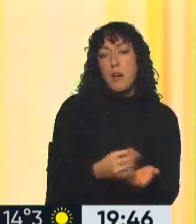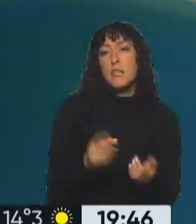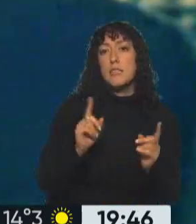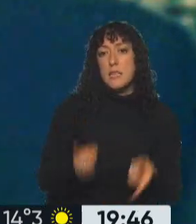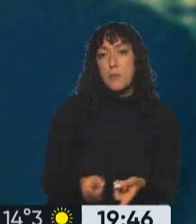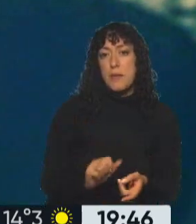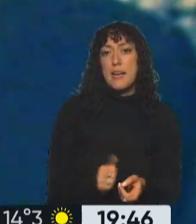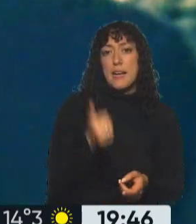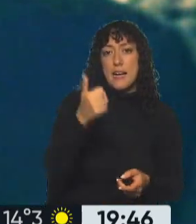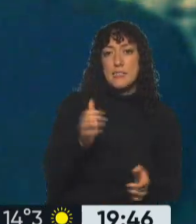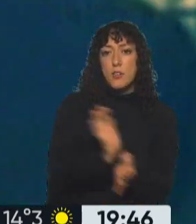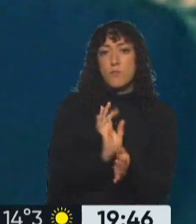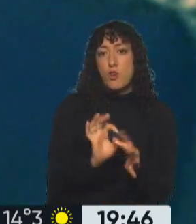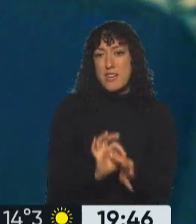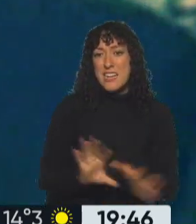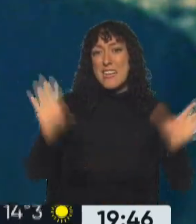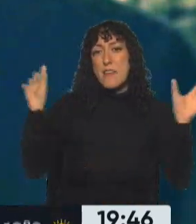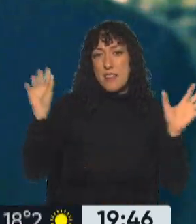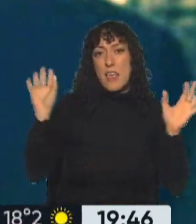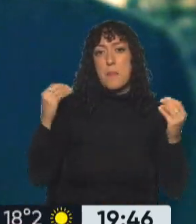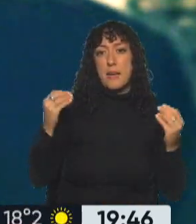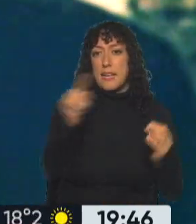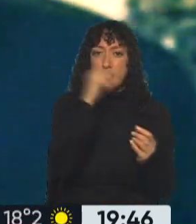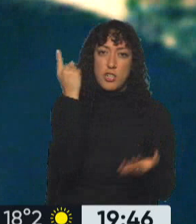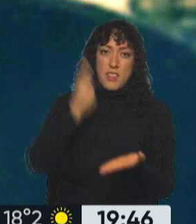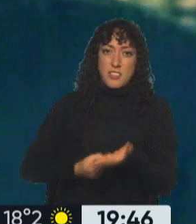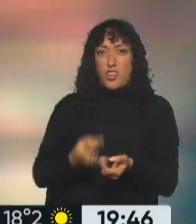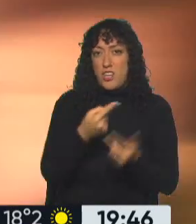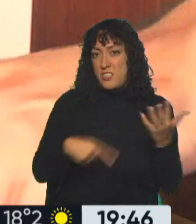además grados de libertad para la decisión nacional.